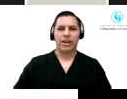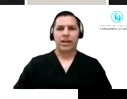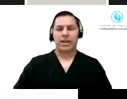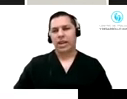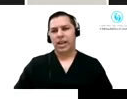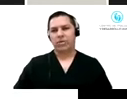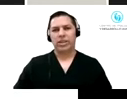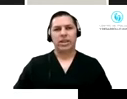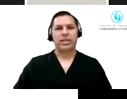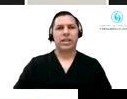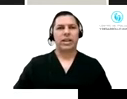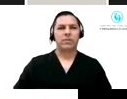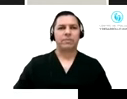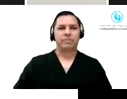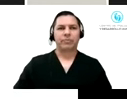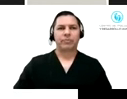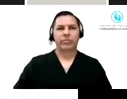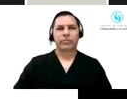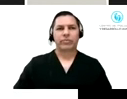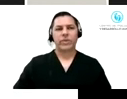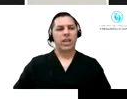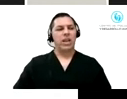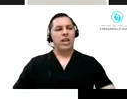cultural que la nuestra en este caso.